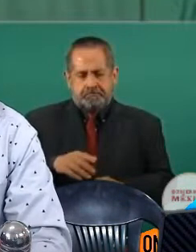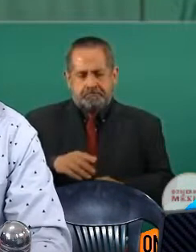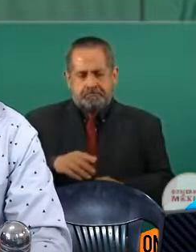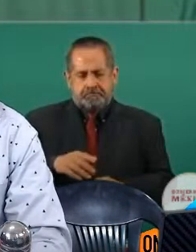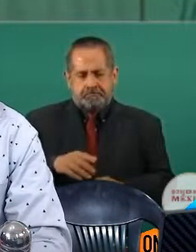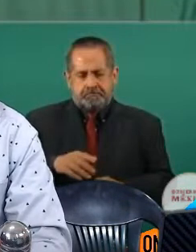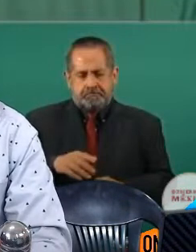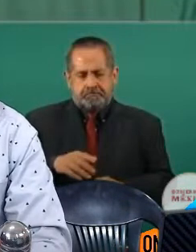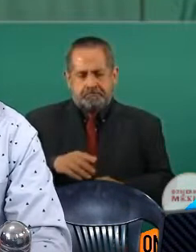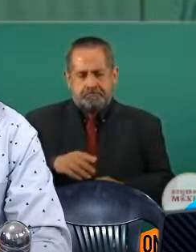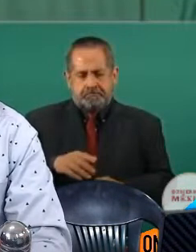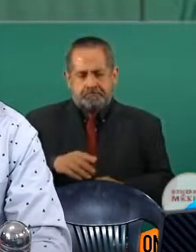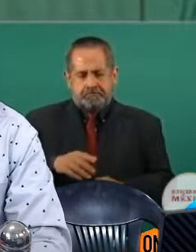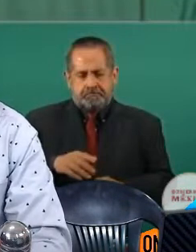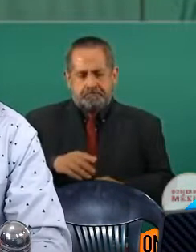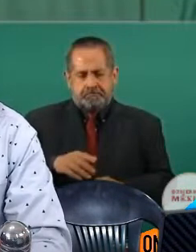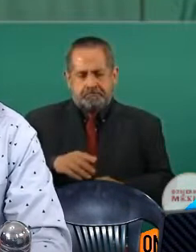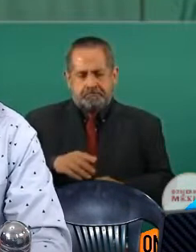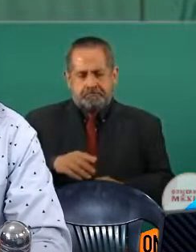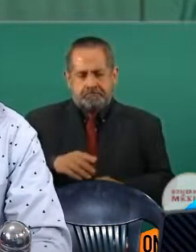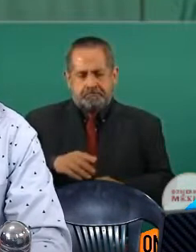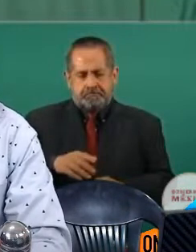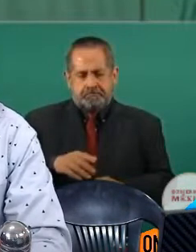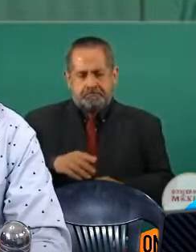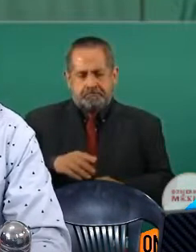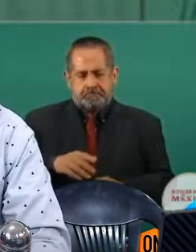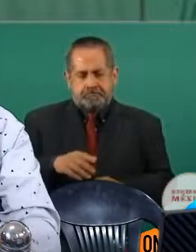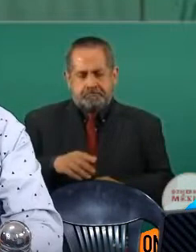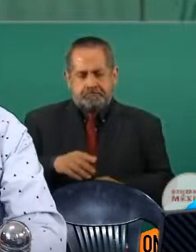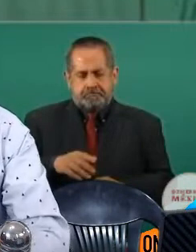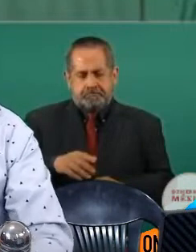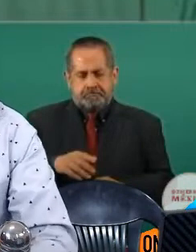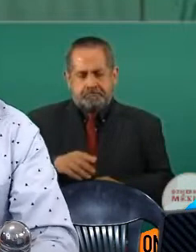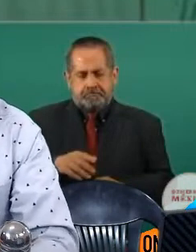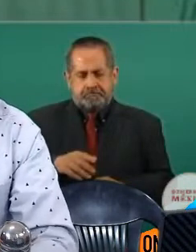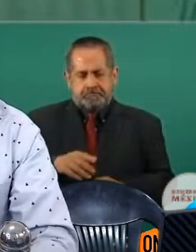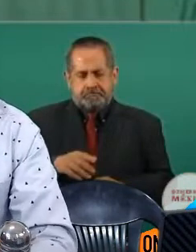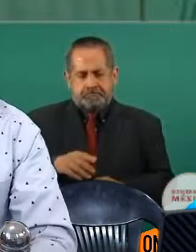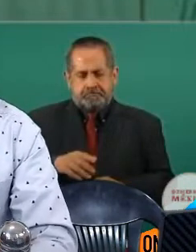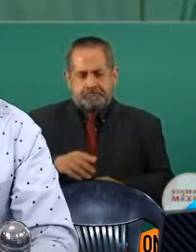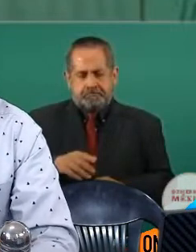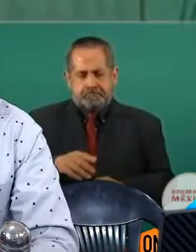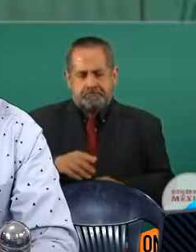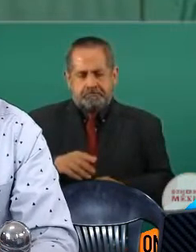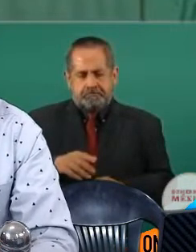la prudencia, pero a veces es necesario porque les hace gente, amigos,